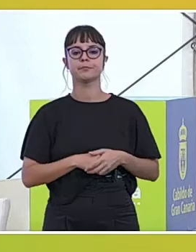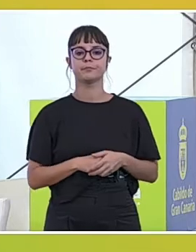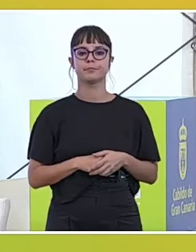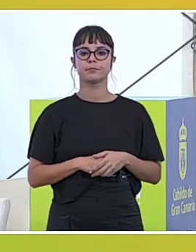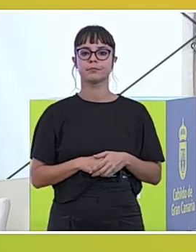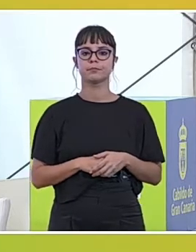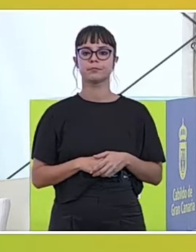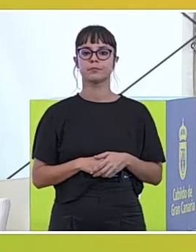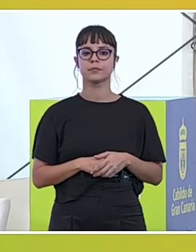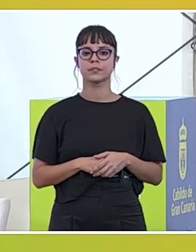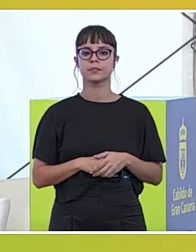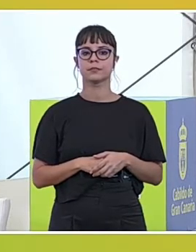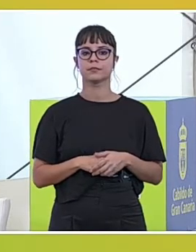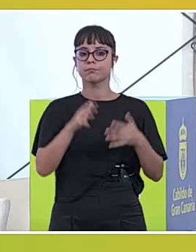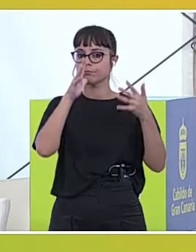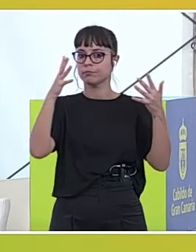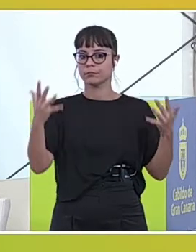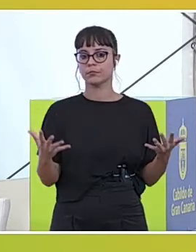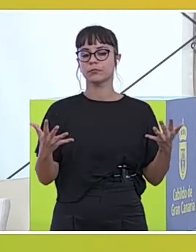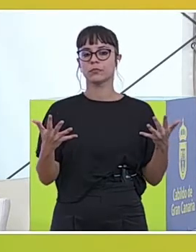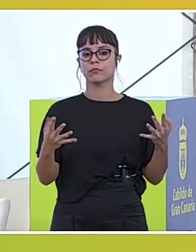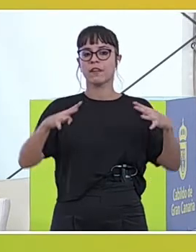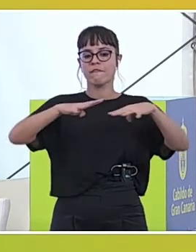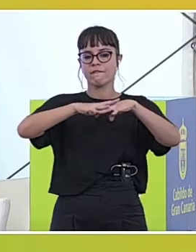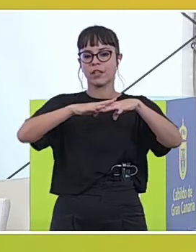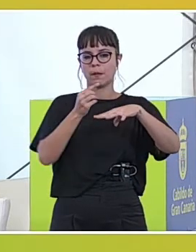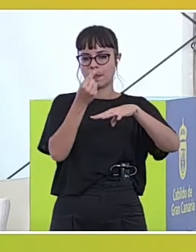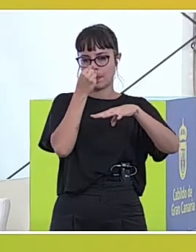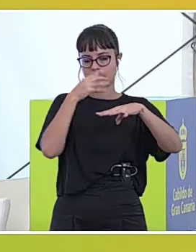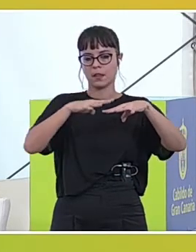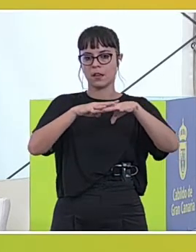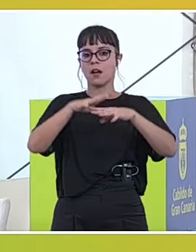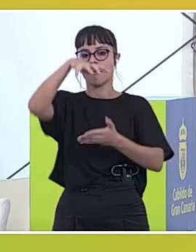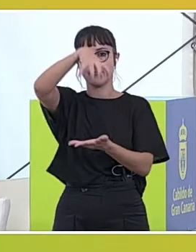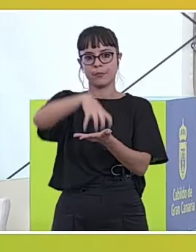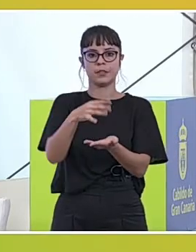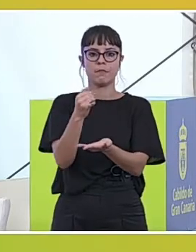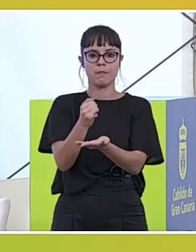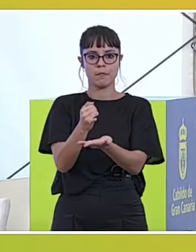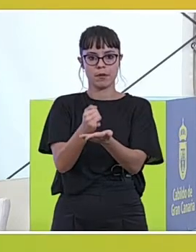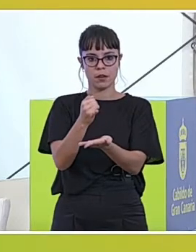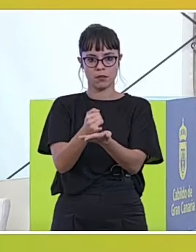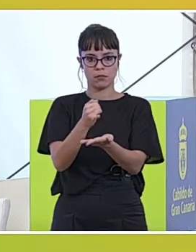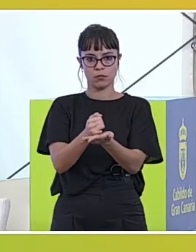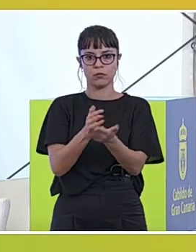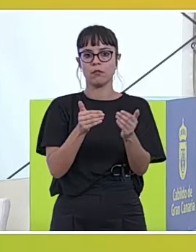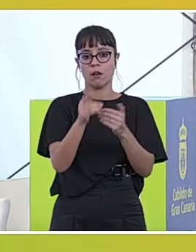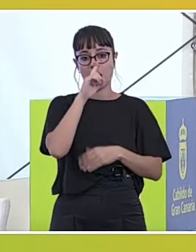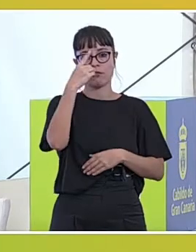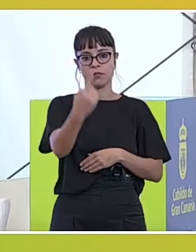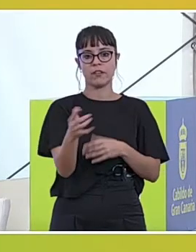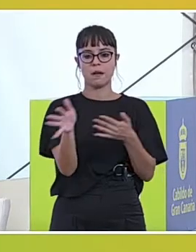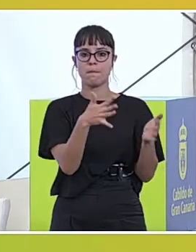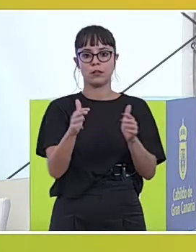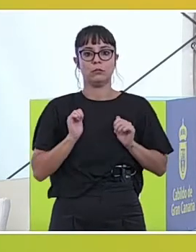Está en construcción una planta piloto de nanofiltración que su puesta en marcha está prevista para marzo de 2023. Ese va